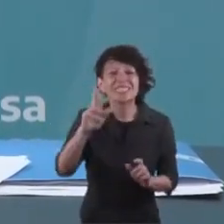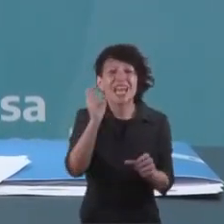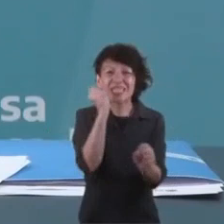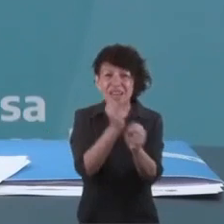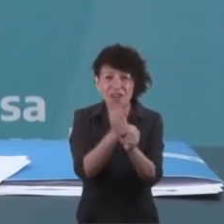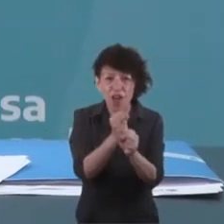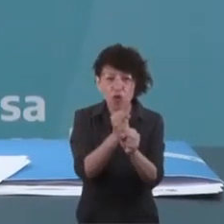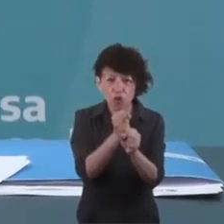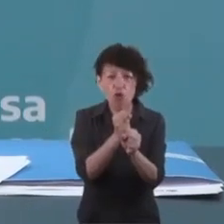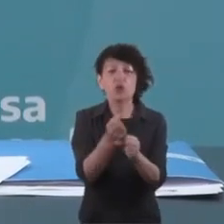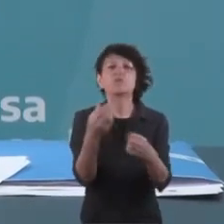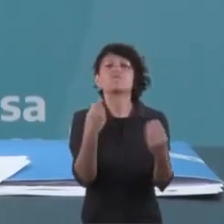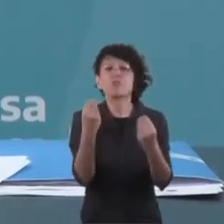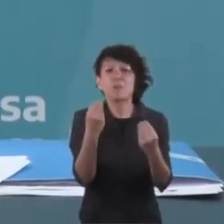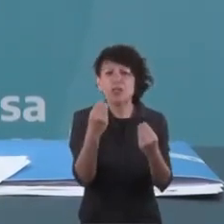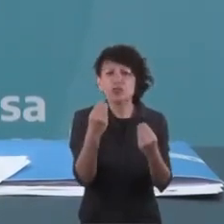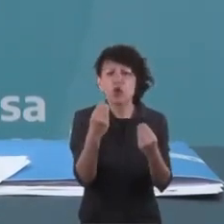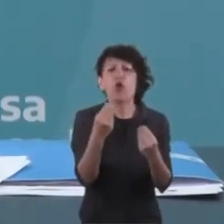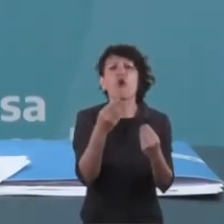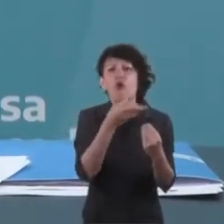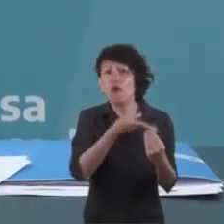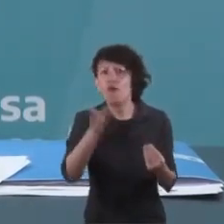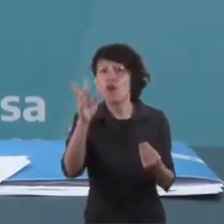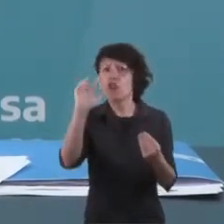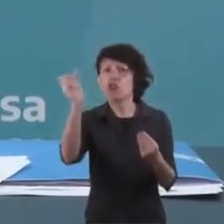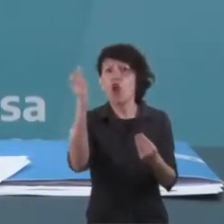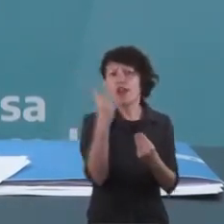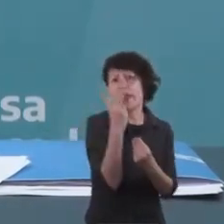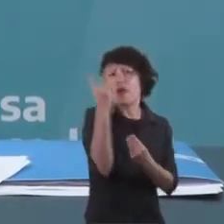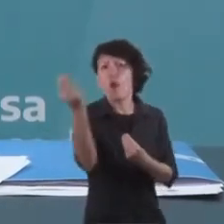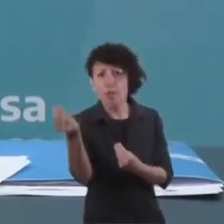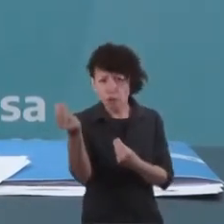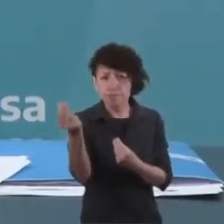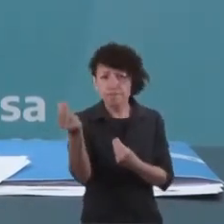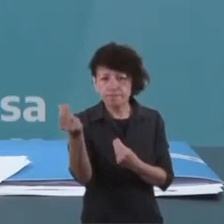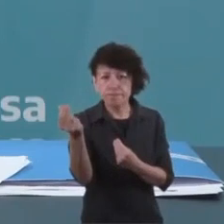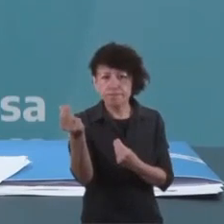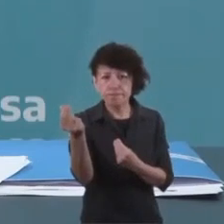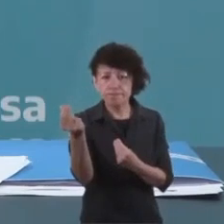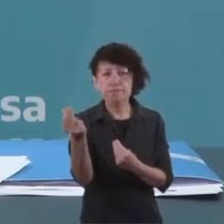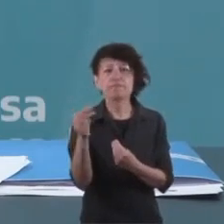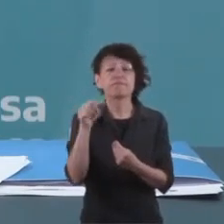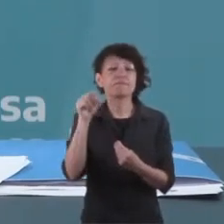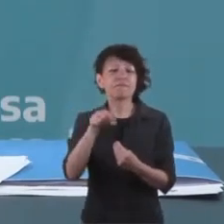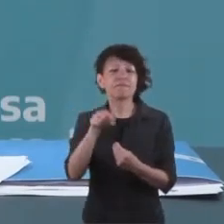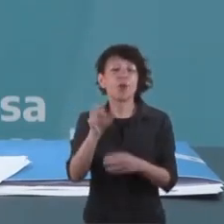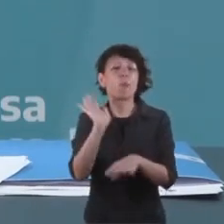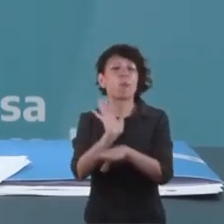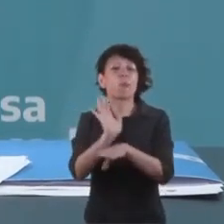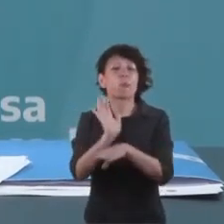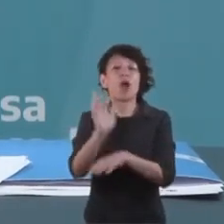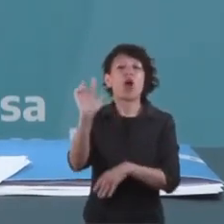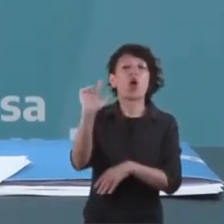a la compra de moneda en billetes extranjeros a la compra de Divisas en operaciones habitualmente de lo que se denomina